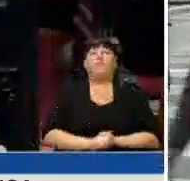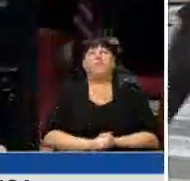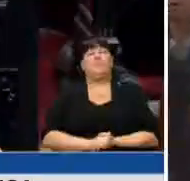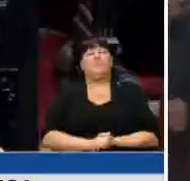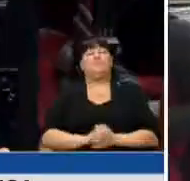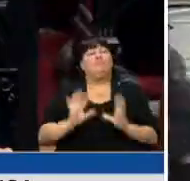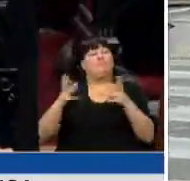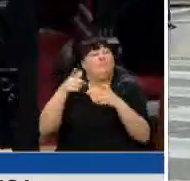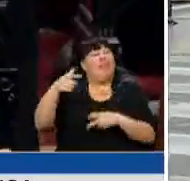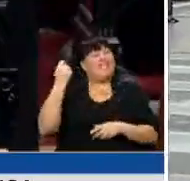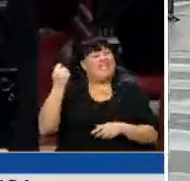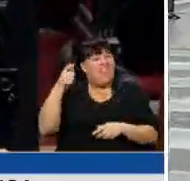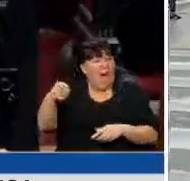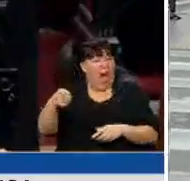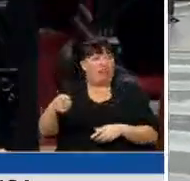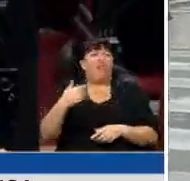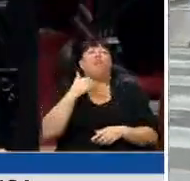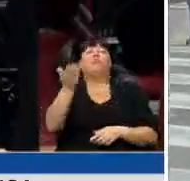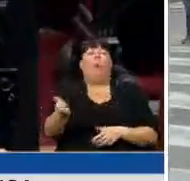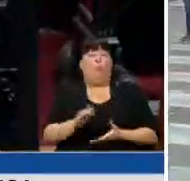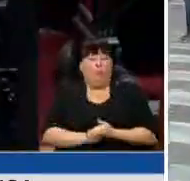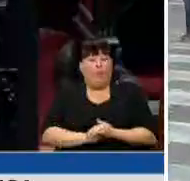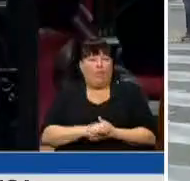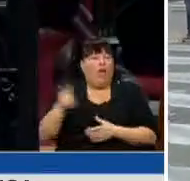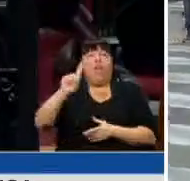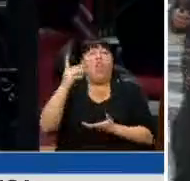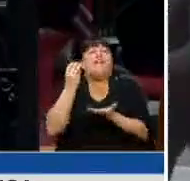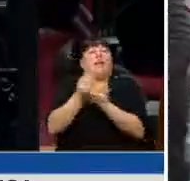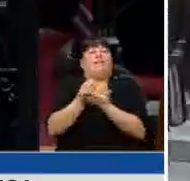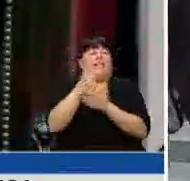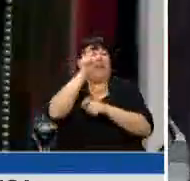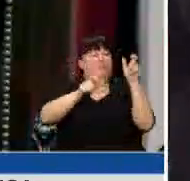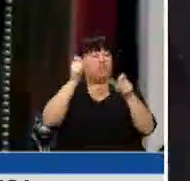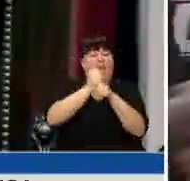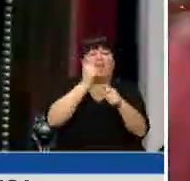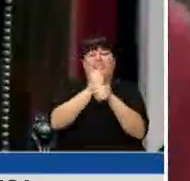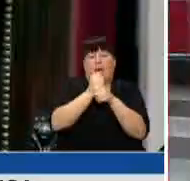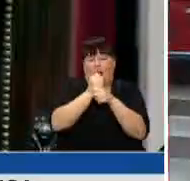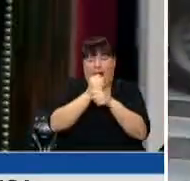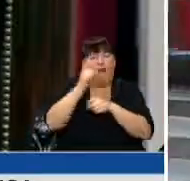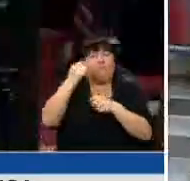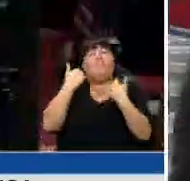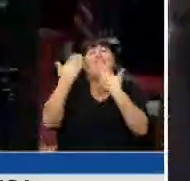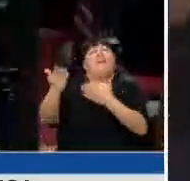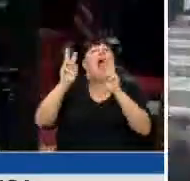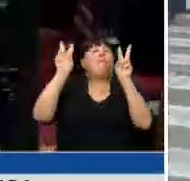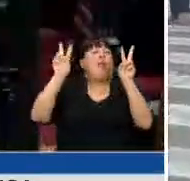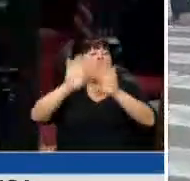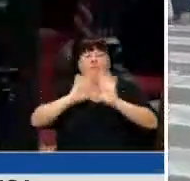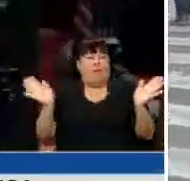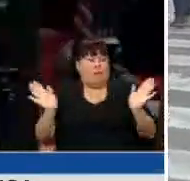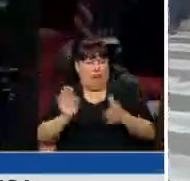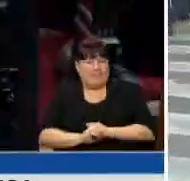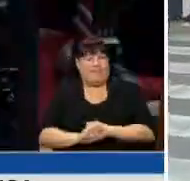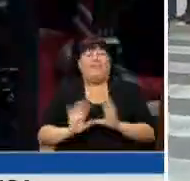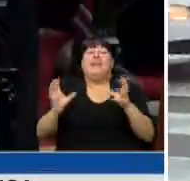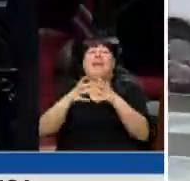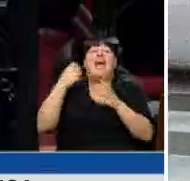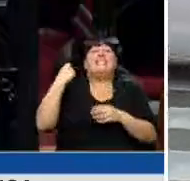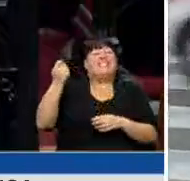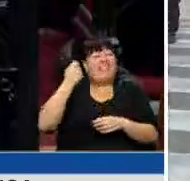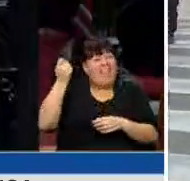es la casta sindical estúpido la que no representa a los trabajadores sino al peronismo la casta